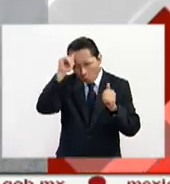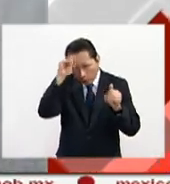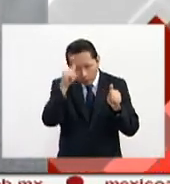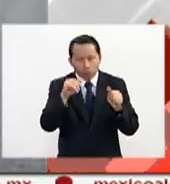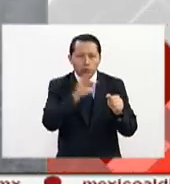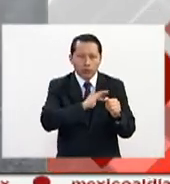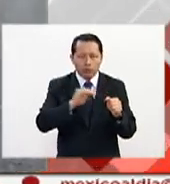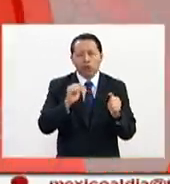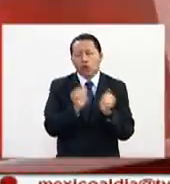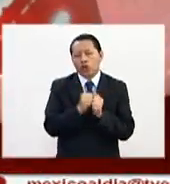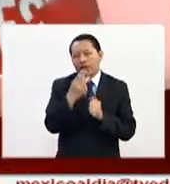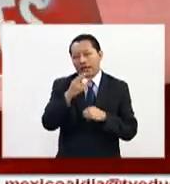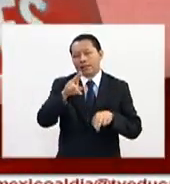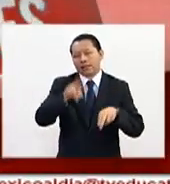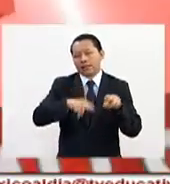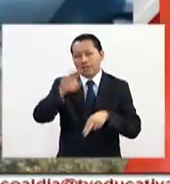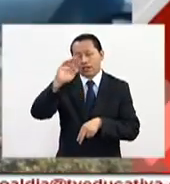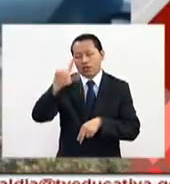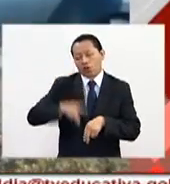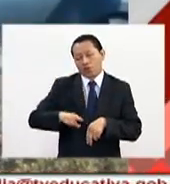órdenes de gobierno.